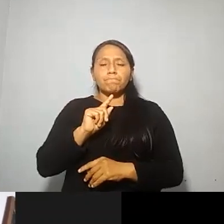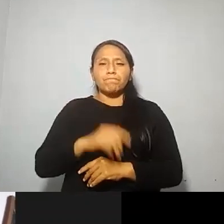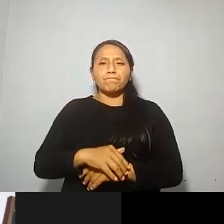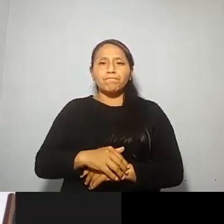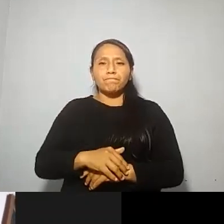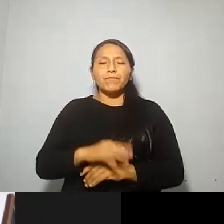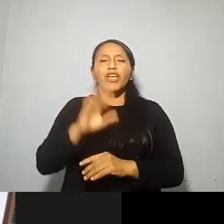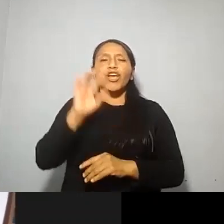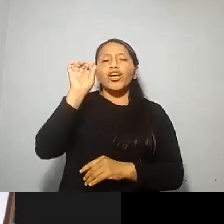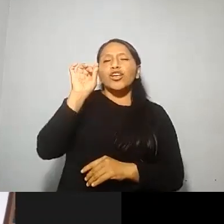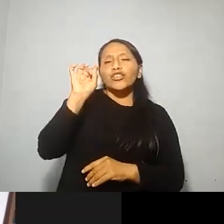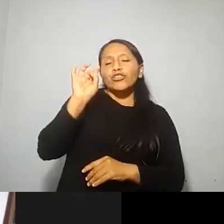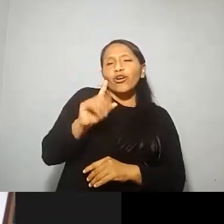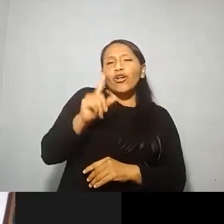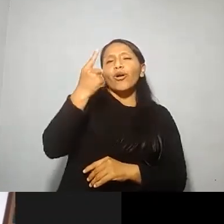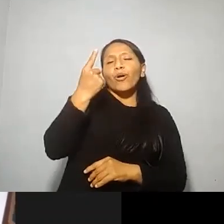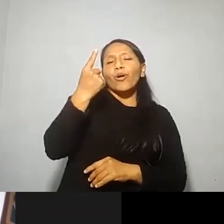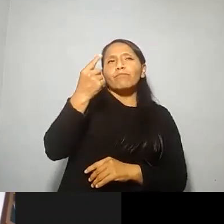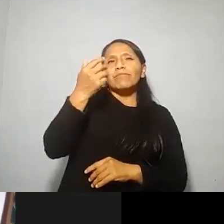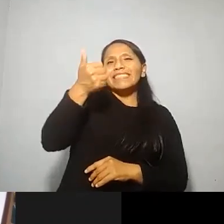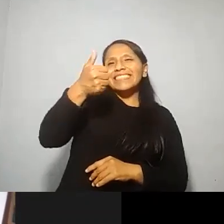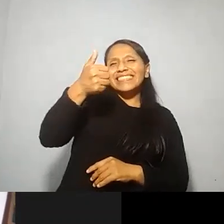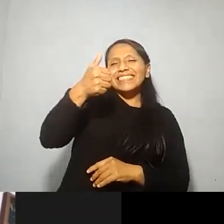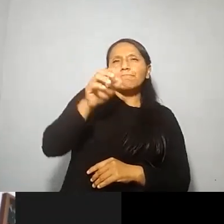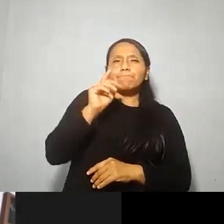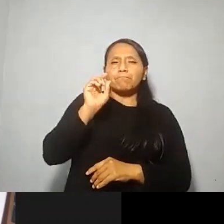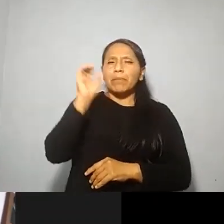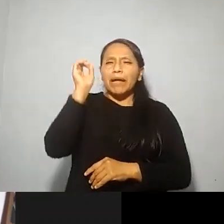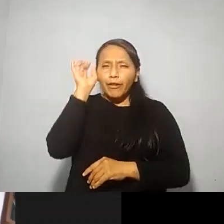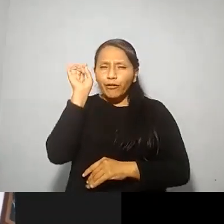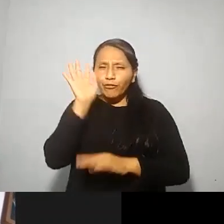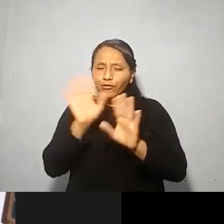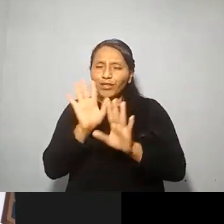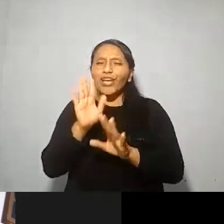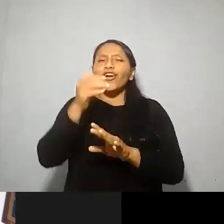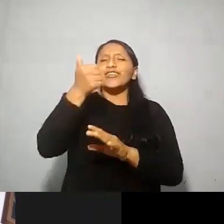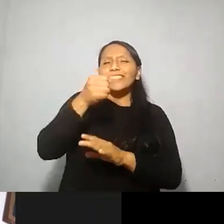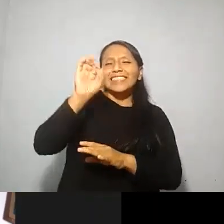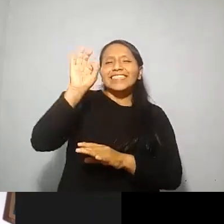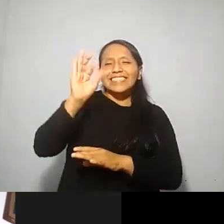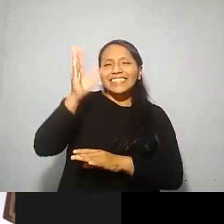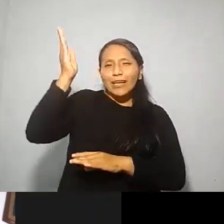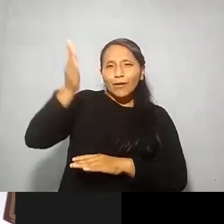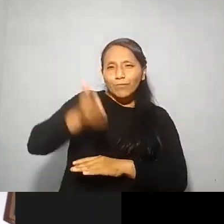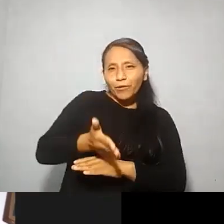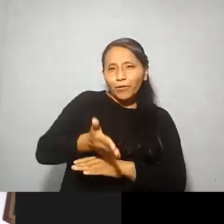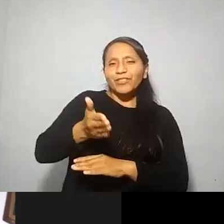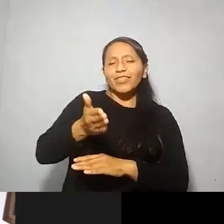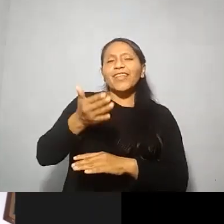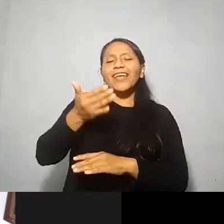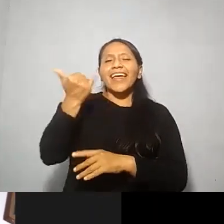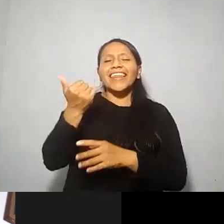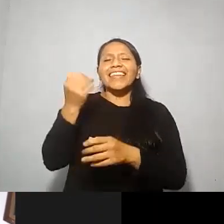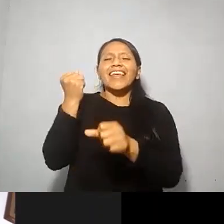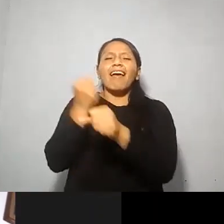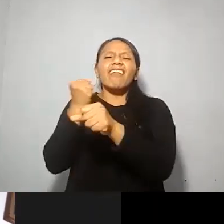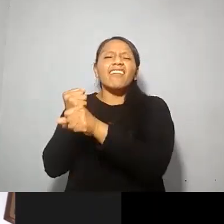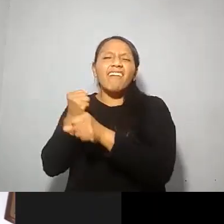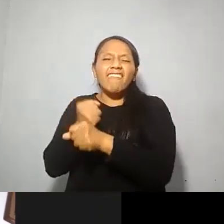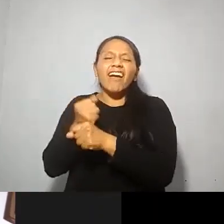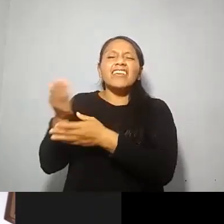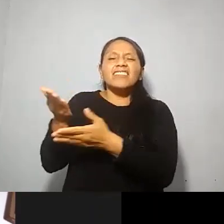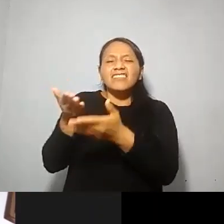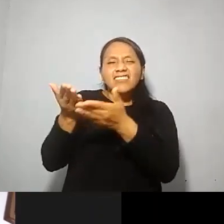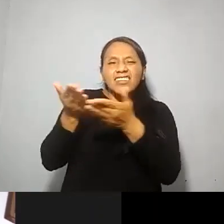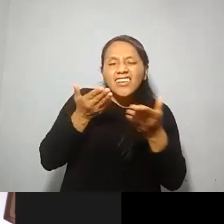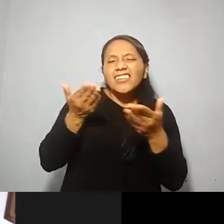solo un 60%, no, perdón, un 60% tenía empleos de